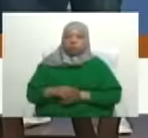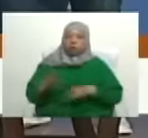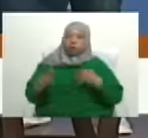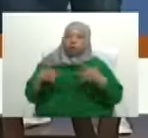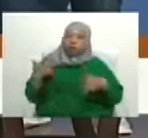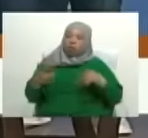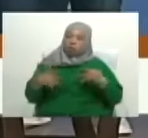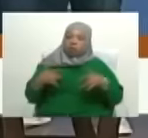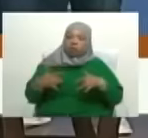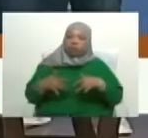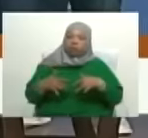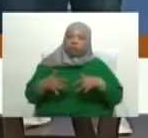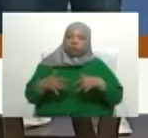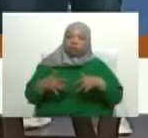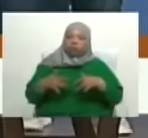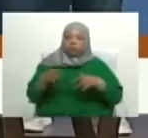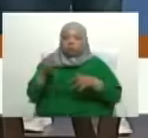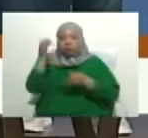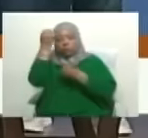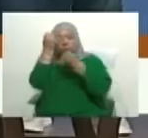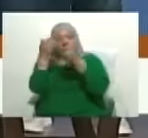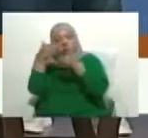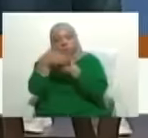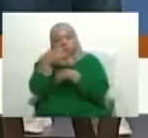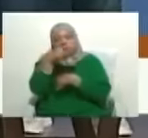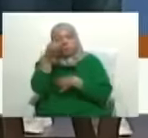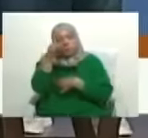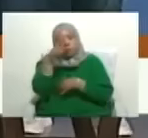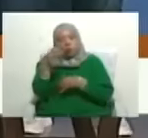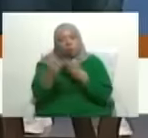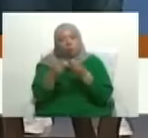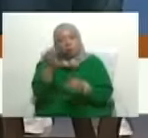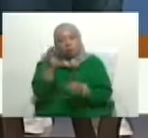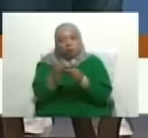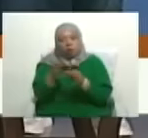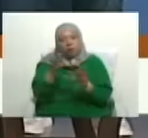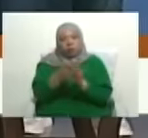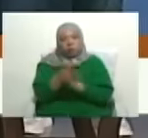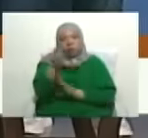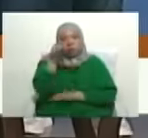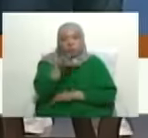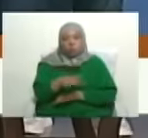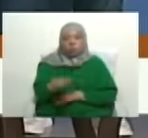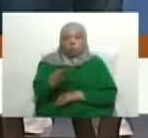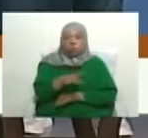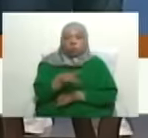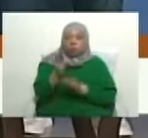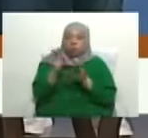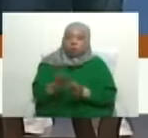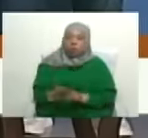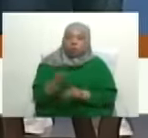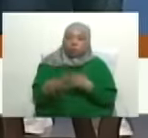era, y luego lo vamos a ver, que tuvo éxito, entre comillas, con el reclutamiento del asesino de la